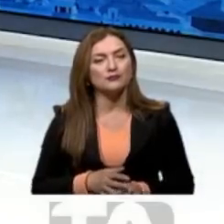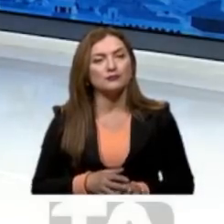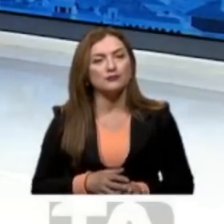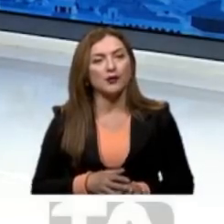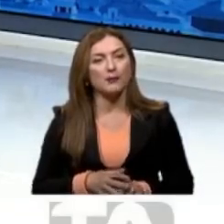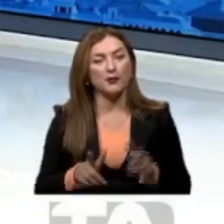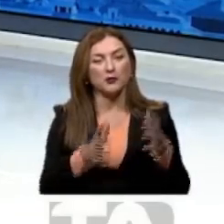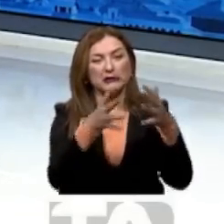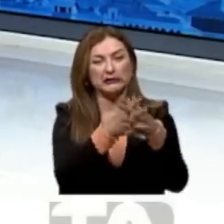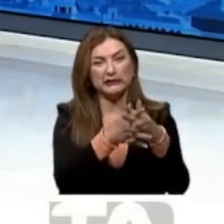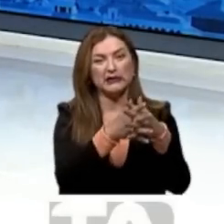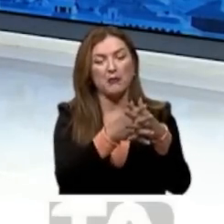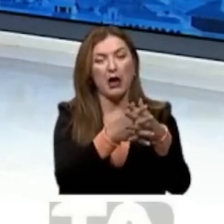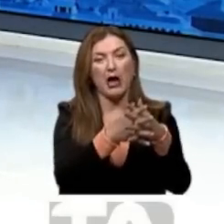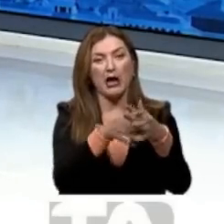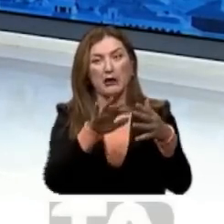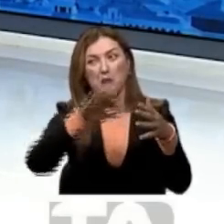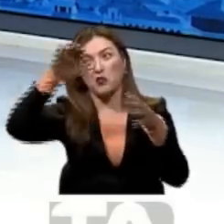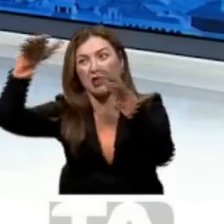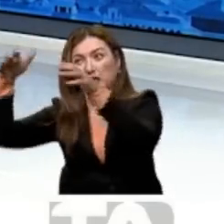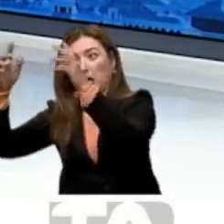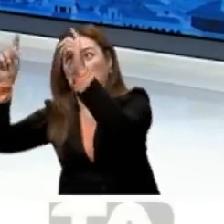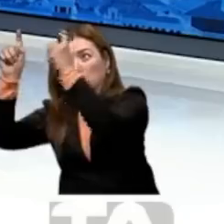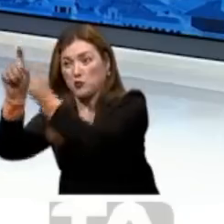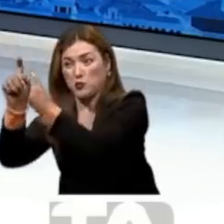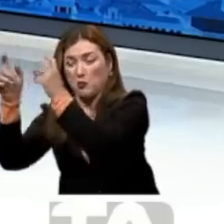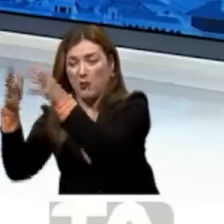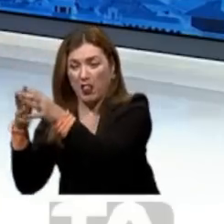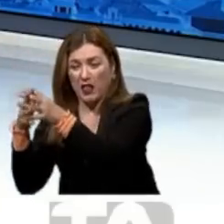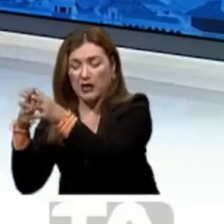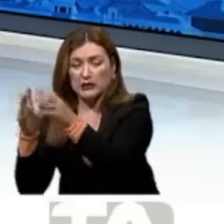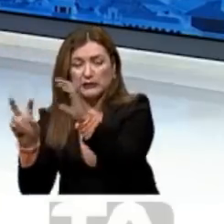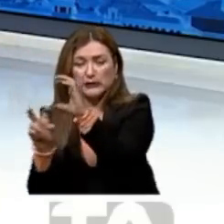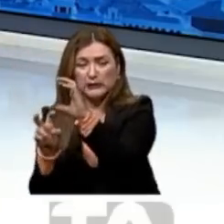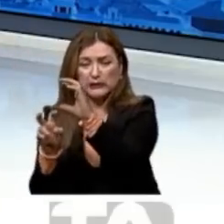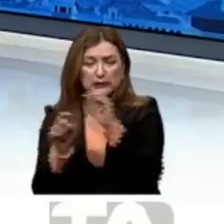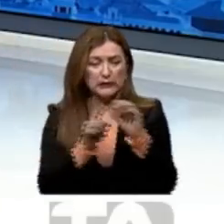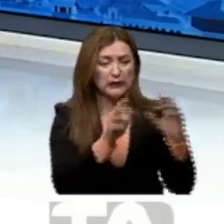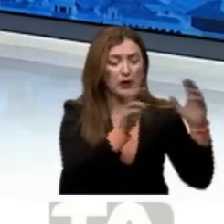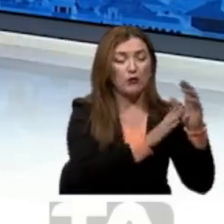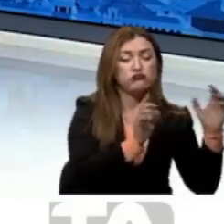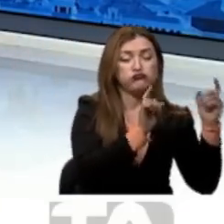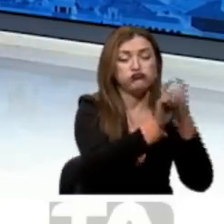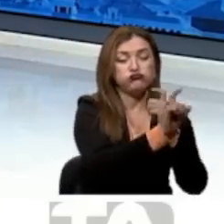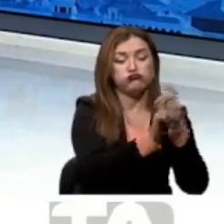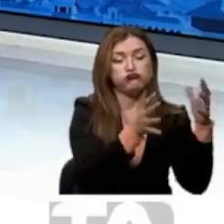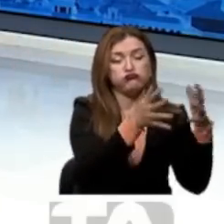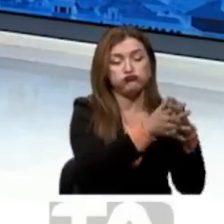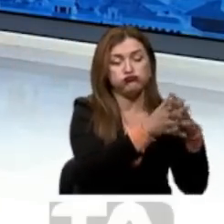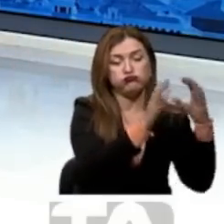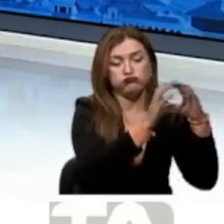que quedaron atrapadas tanto en la montaña como en las cabinas estén bien y que ya estén reunidas con sus familias.